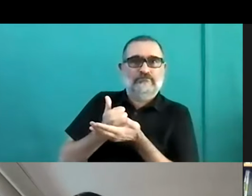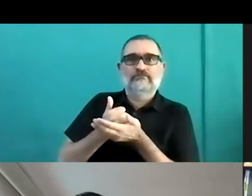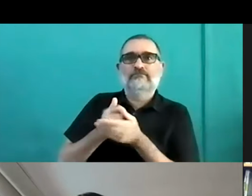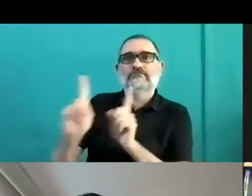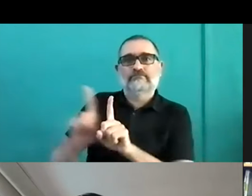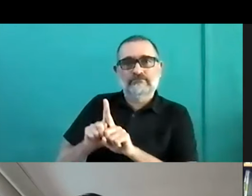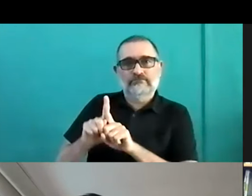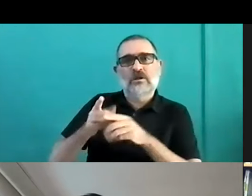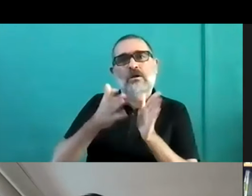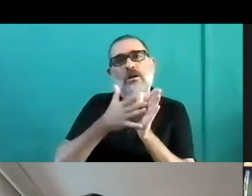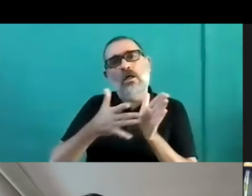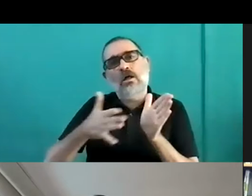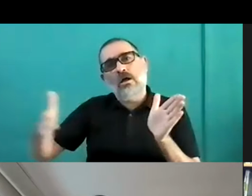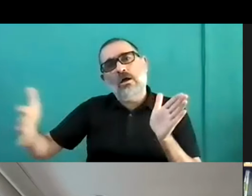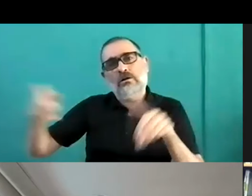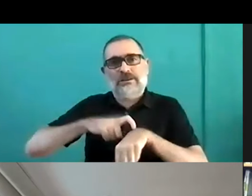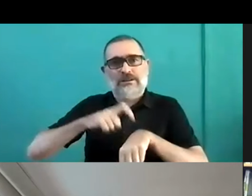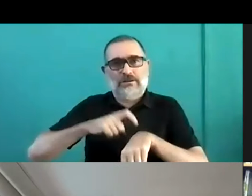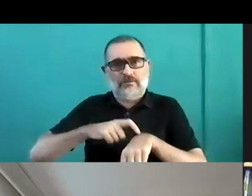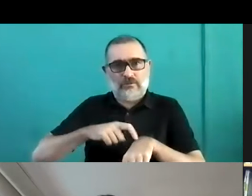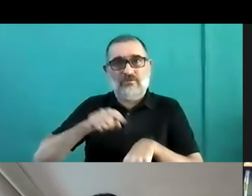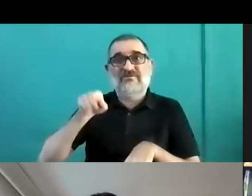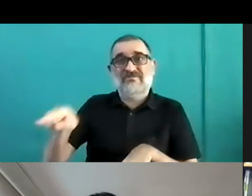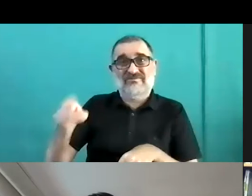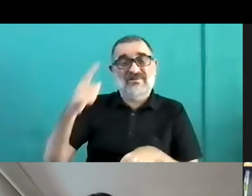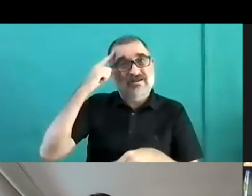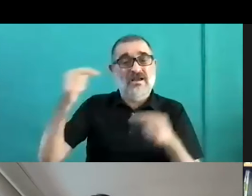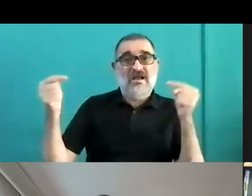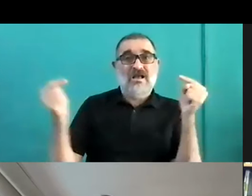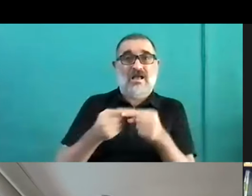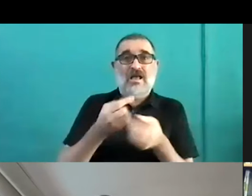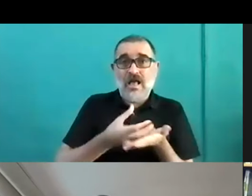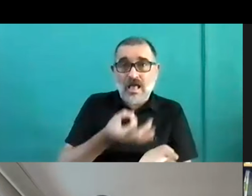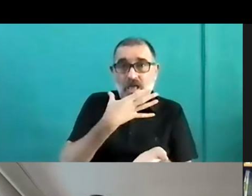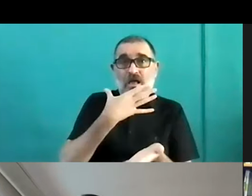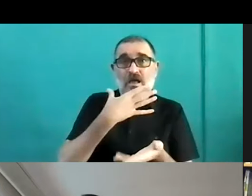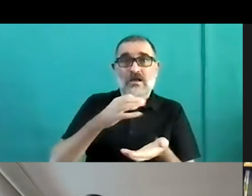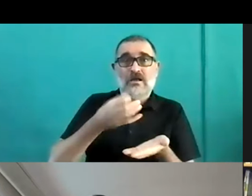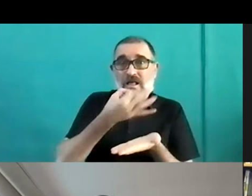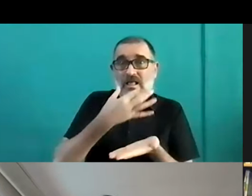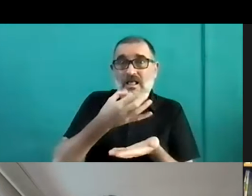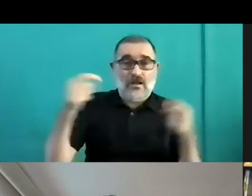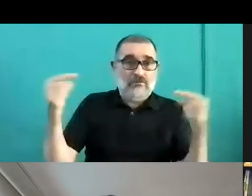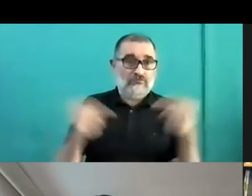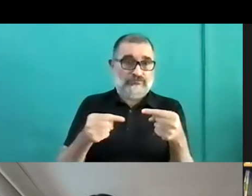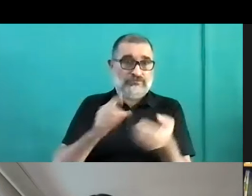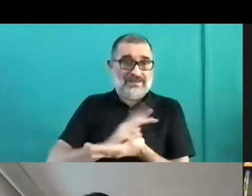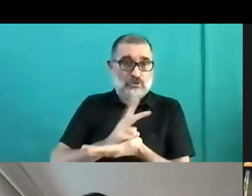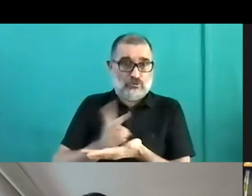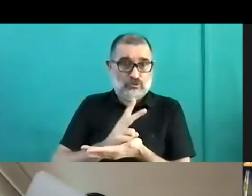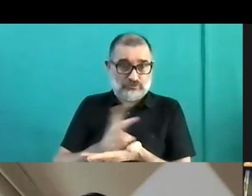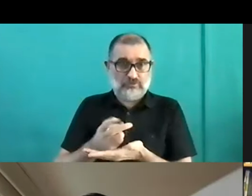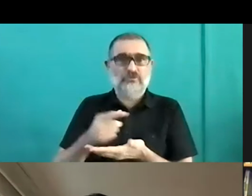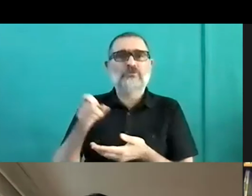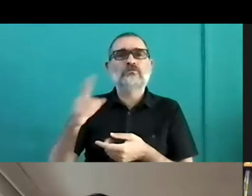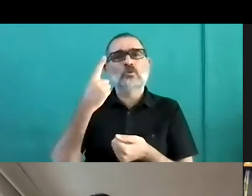muy a lo lejos, porque ya que esto es algo que tengo desde los 7 años, que es muchísimo tiempo